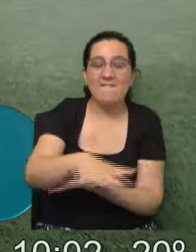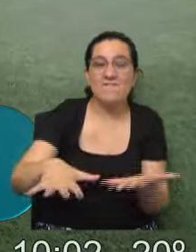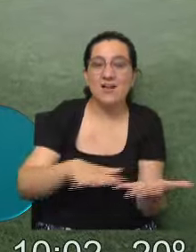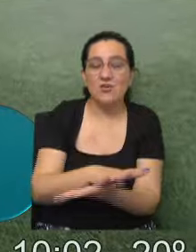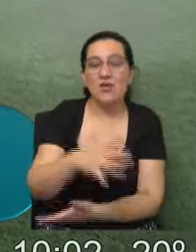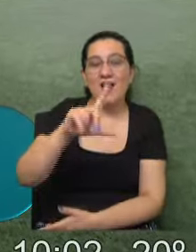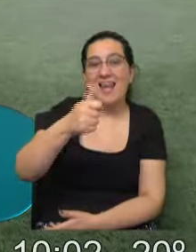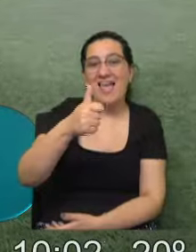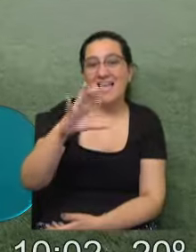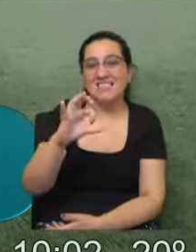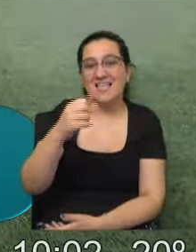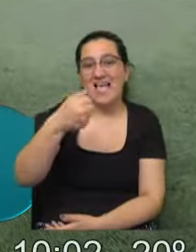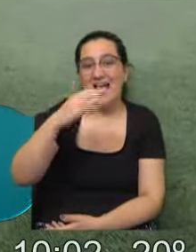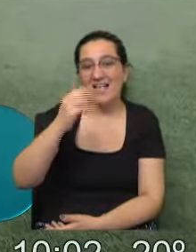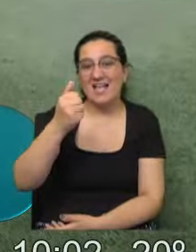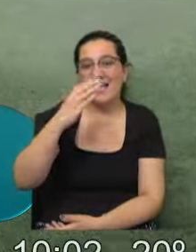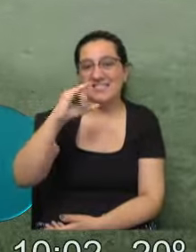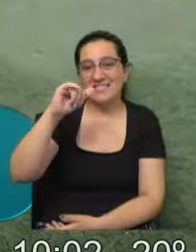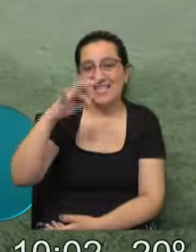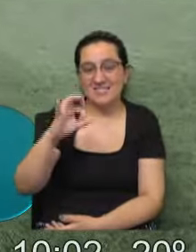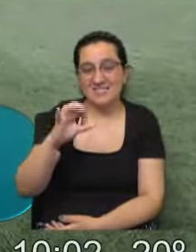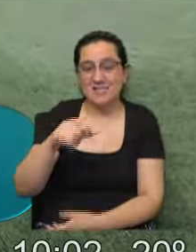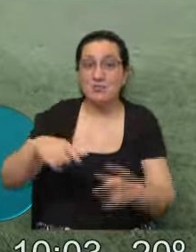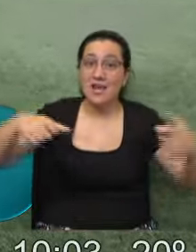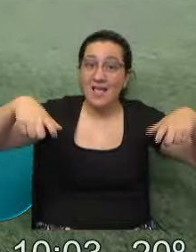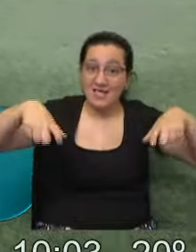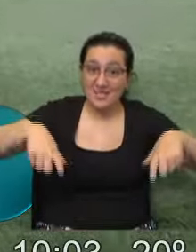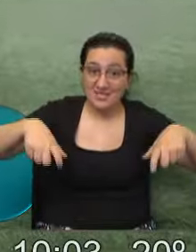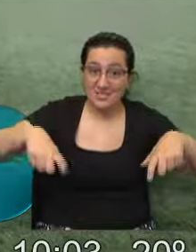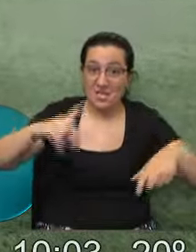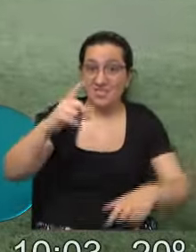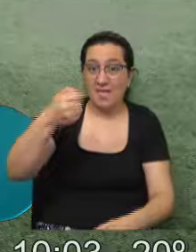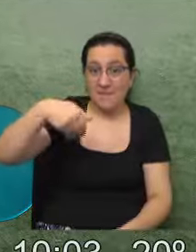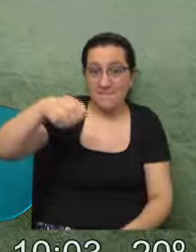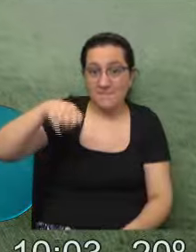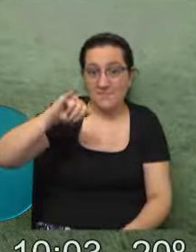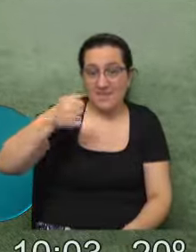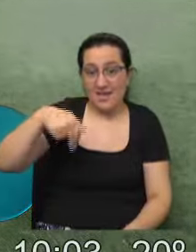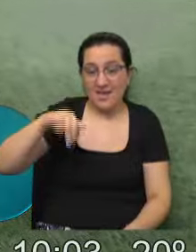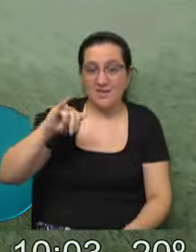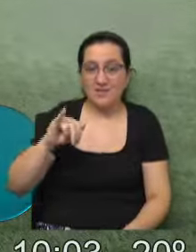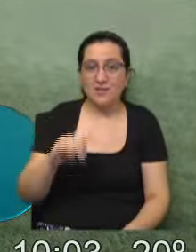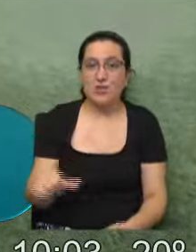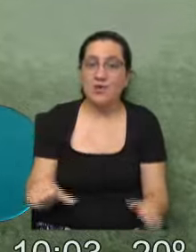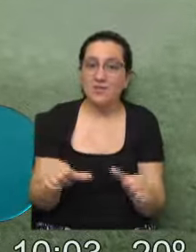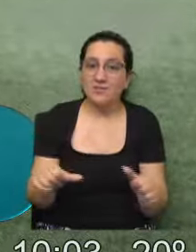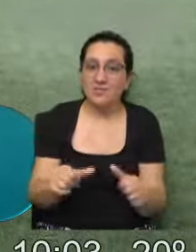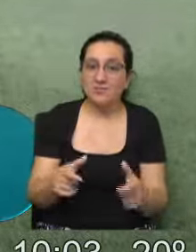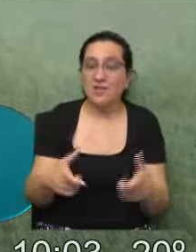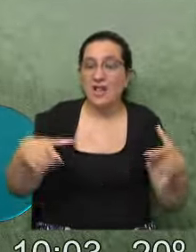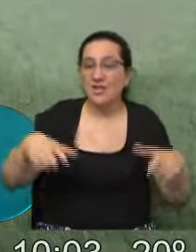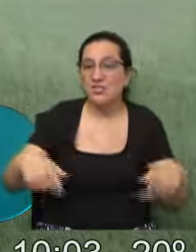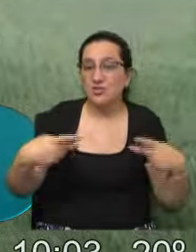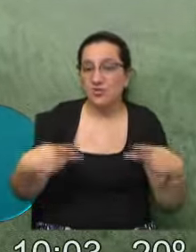la acaia Marcelo estamos en la cancha contador José Pedro damiani a propósito de una gran actividad aparte estamos en la cancha de